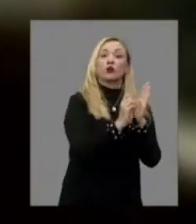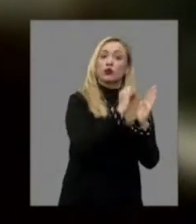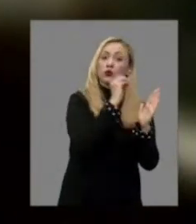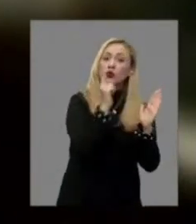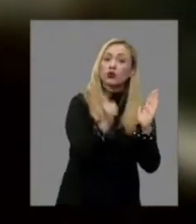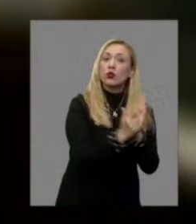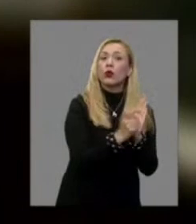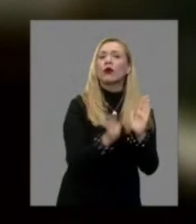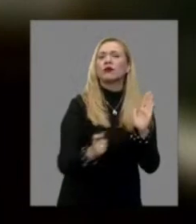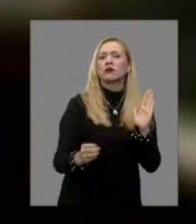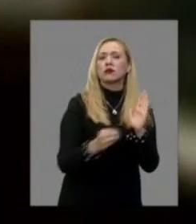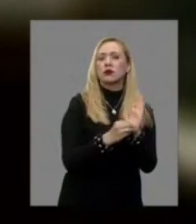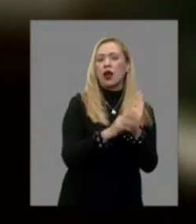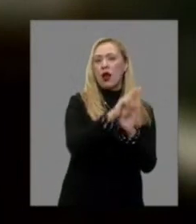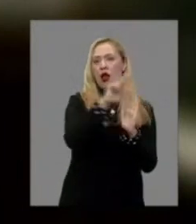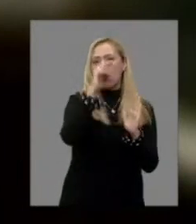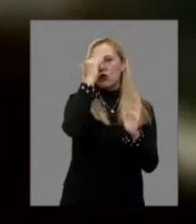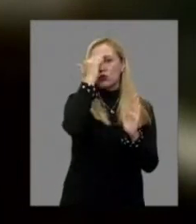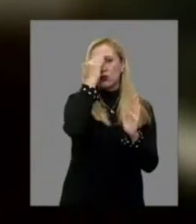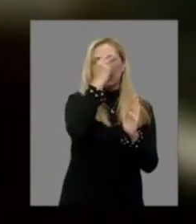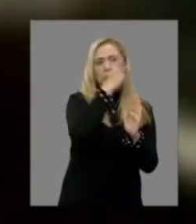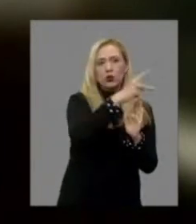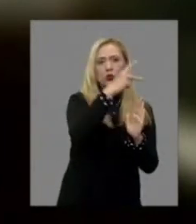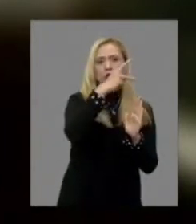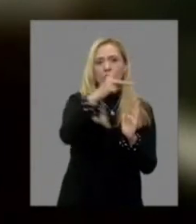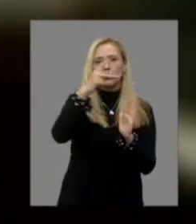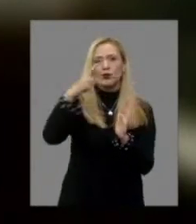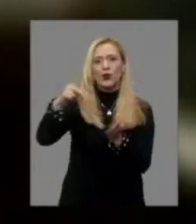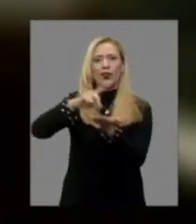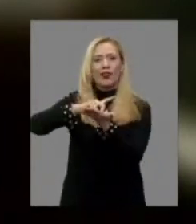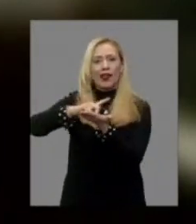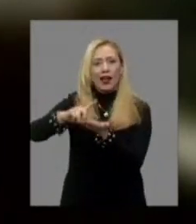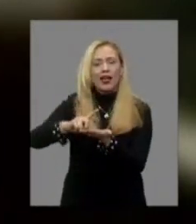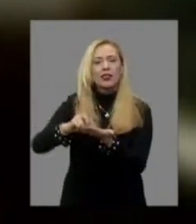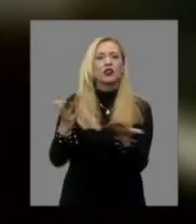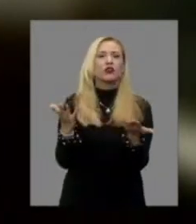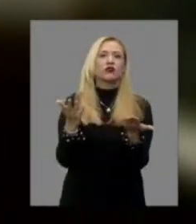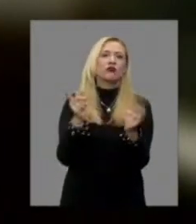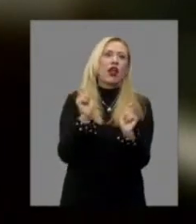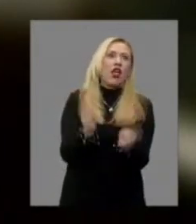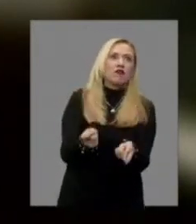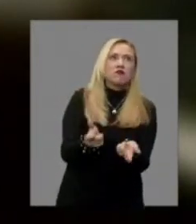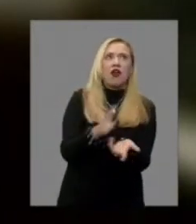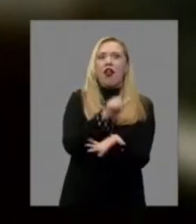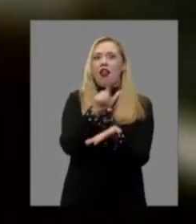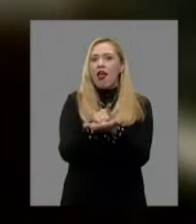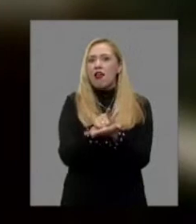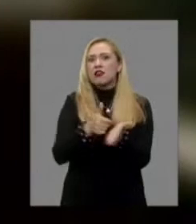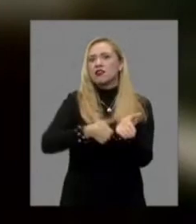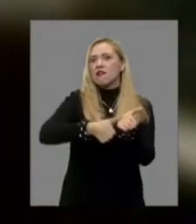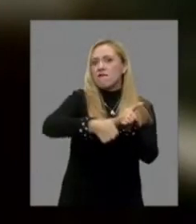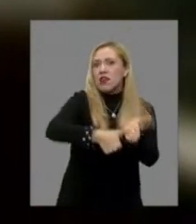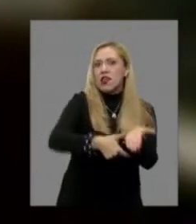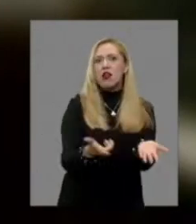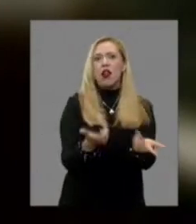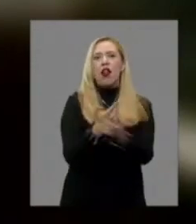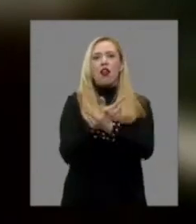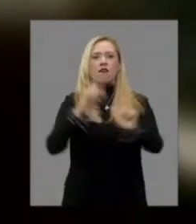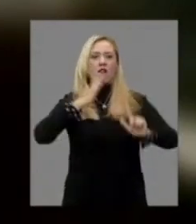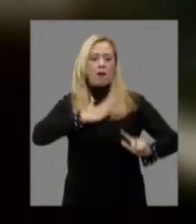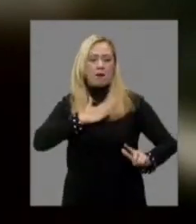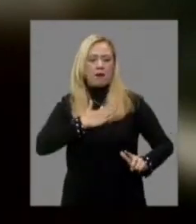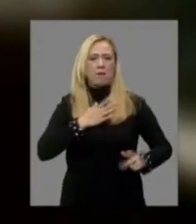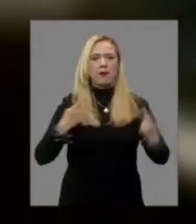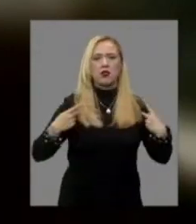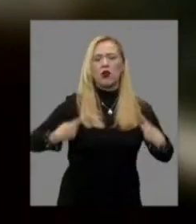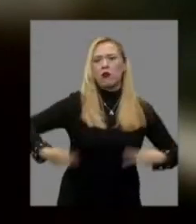el reconocimiento de distintos derechos y libertades civiles y políticas. En una etapa posterior, desde luego,